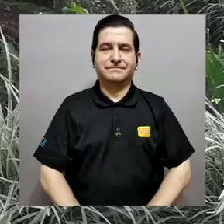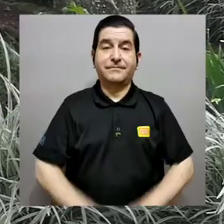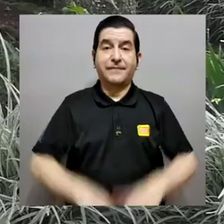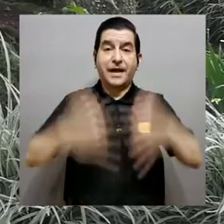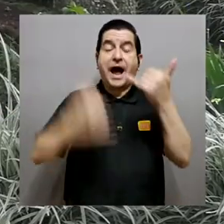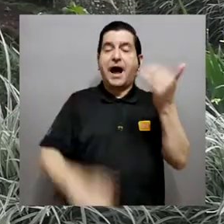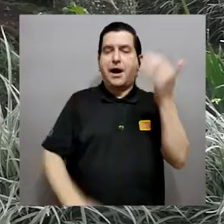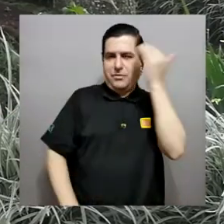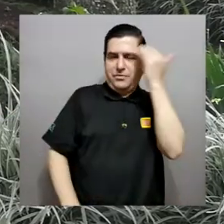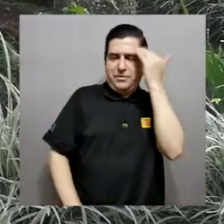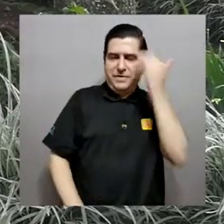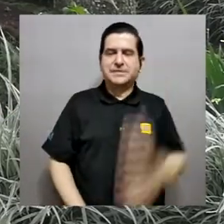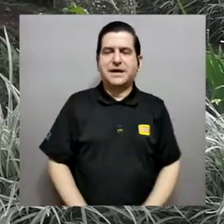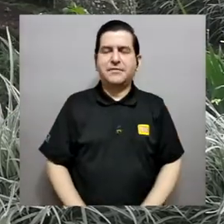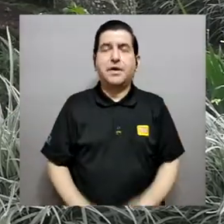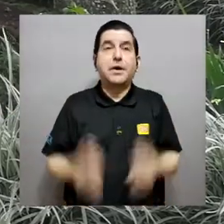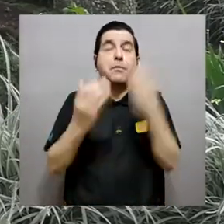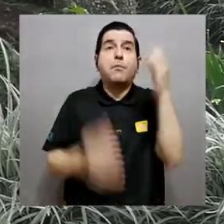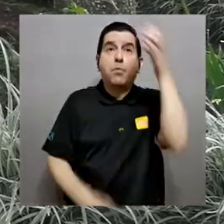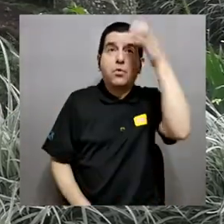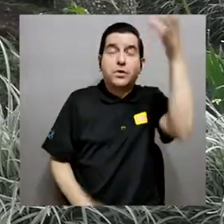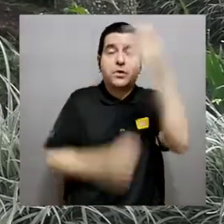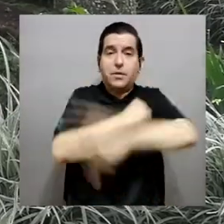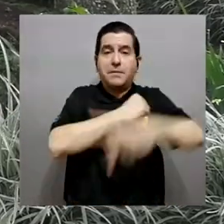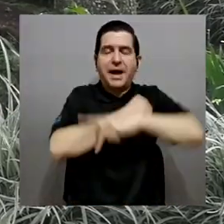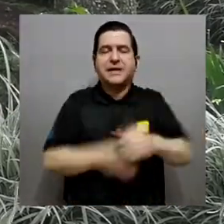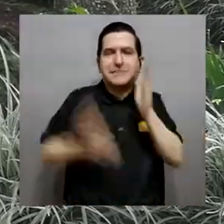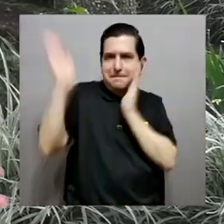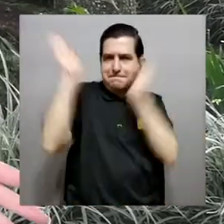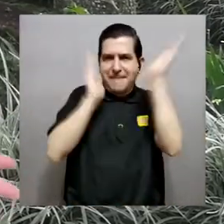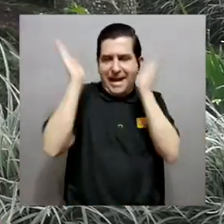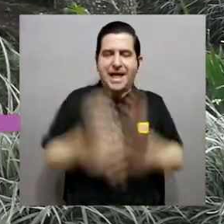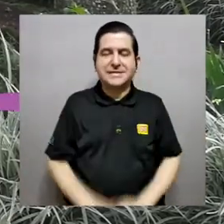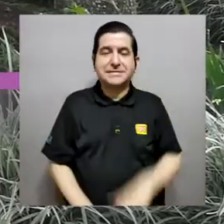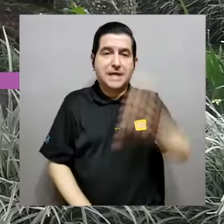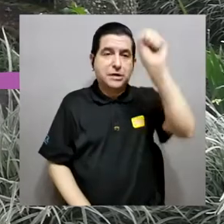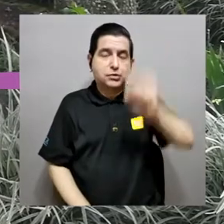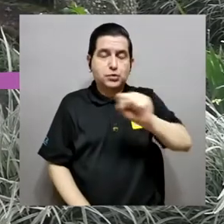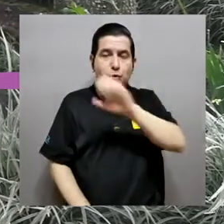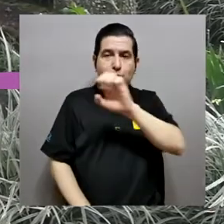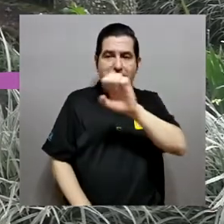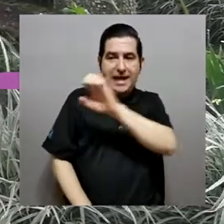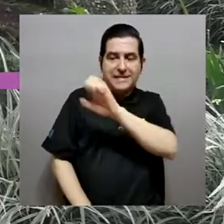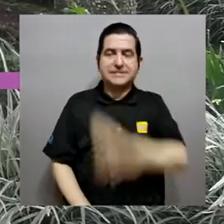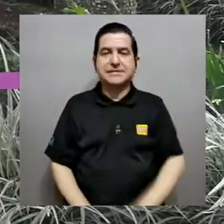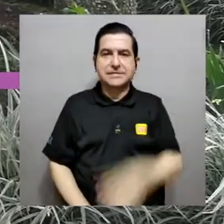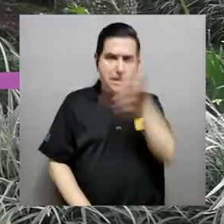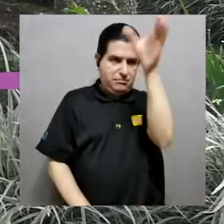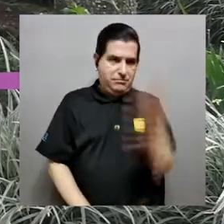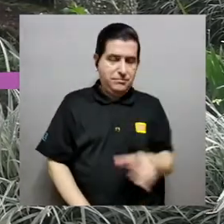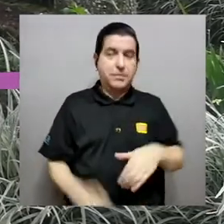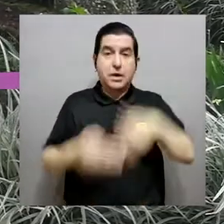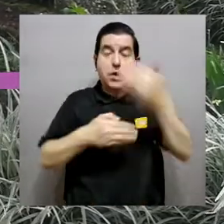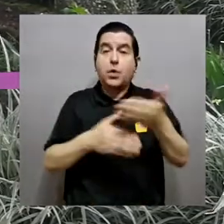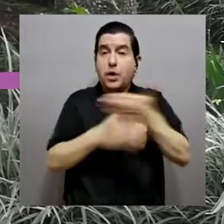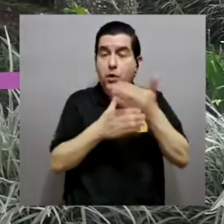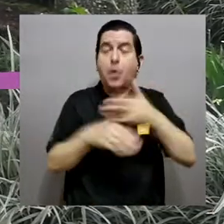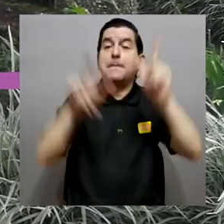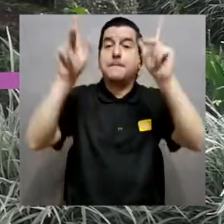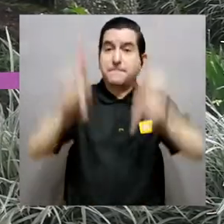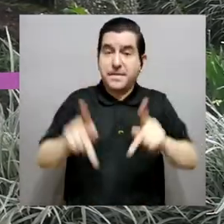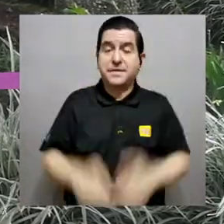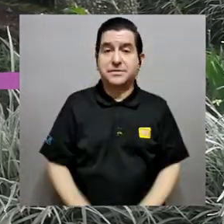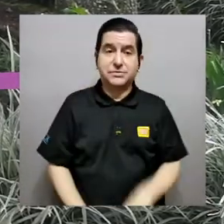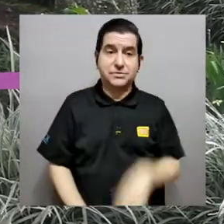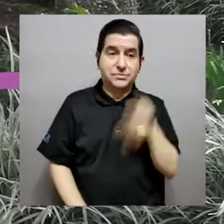Ahora conoceremos sobre el multicultural país asiático Malasia, ubicado al sureste del continente, y luego lo que nos compartió una